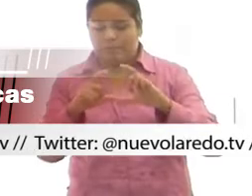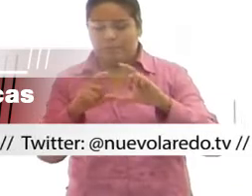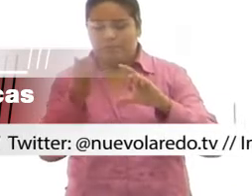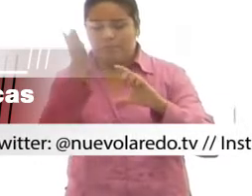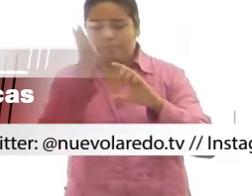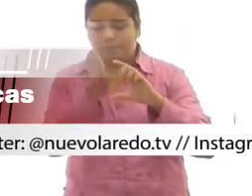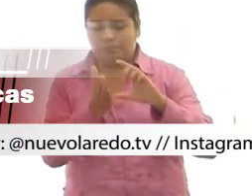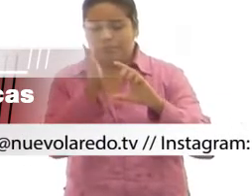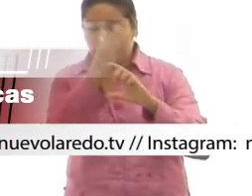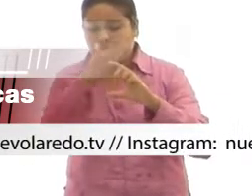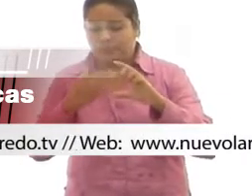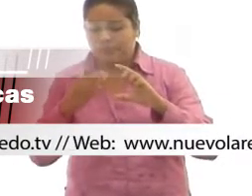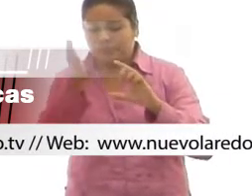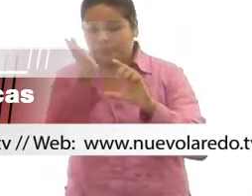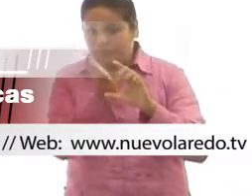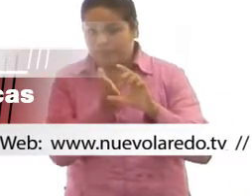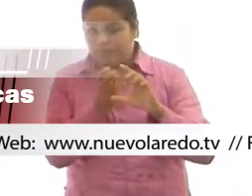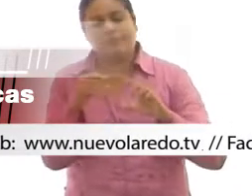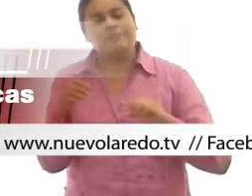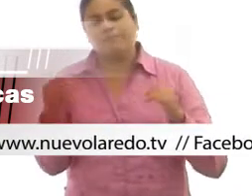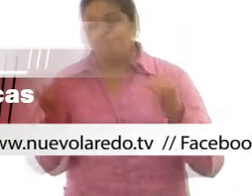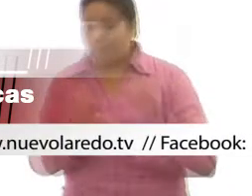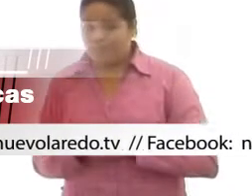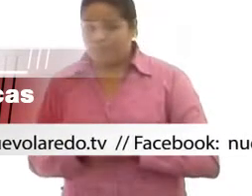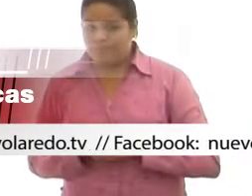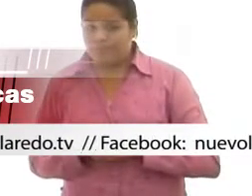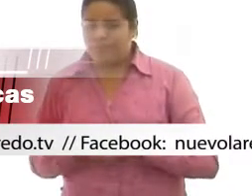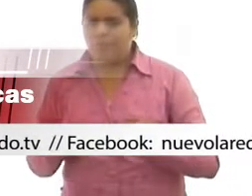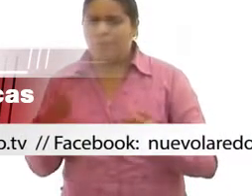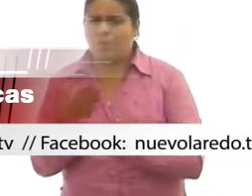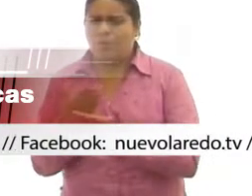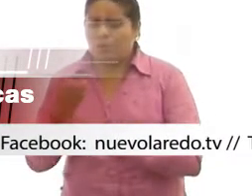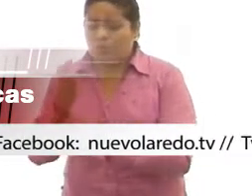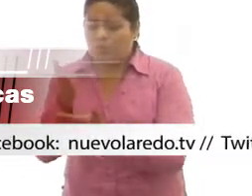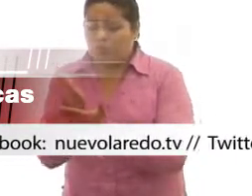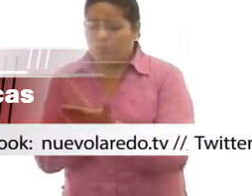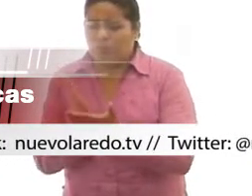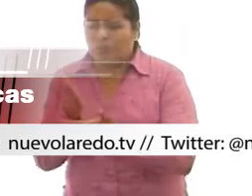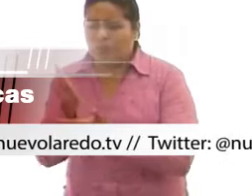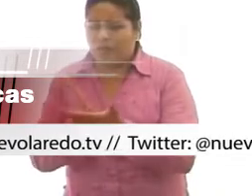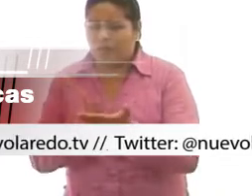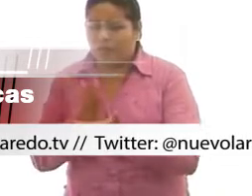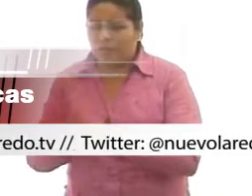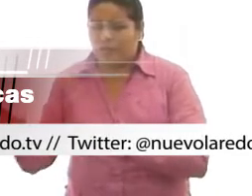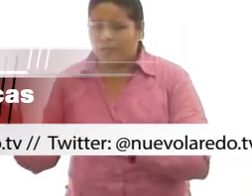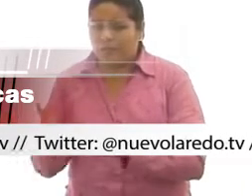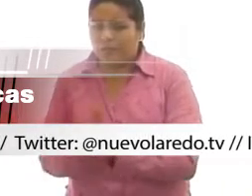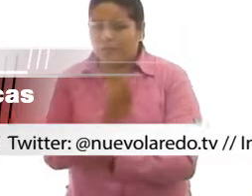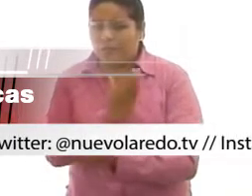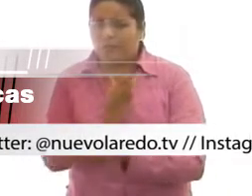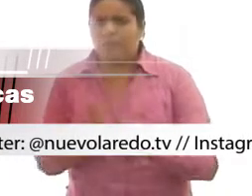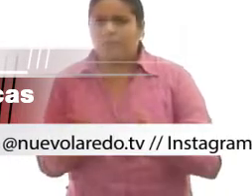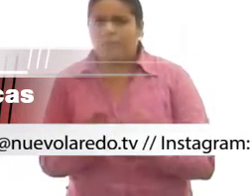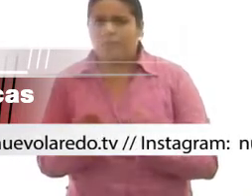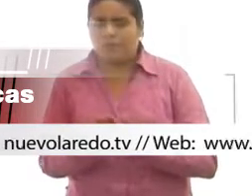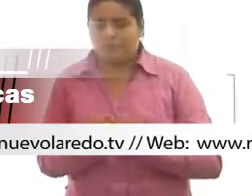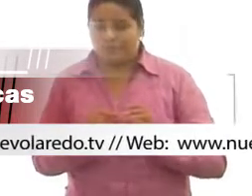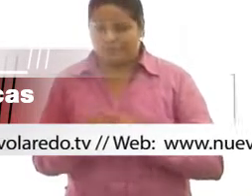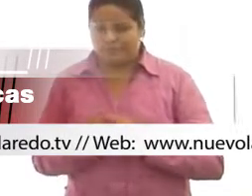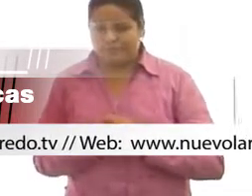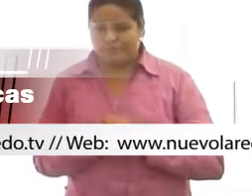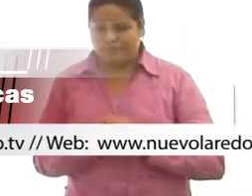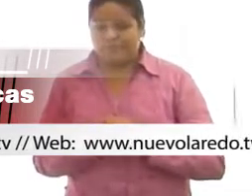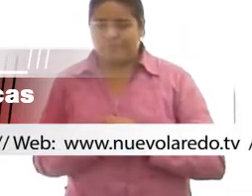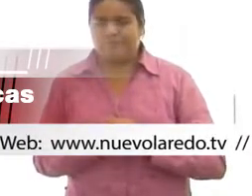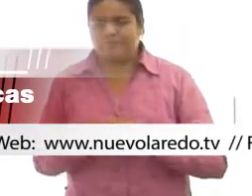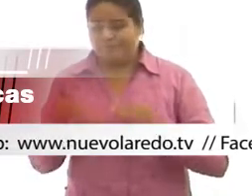entornos familiares. ¿Qué es lo que tiene que hacer el padre? Yo diría que como